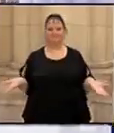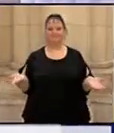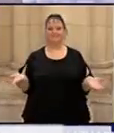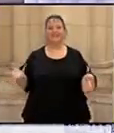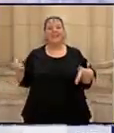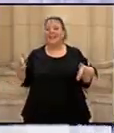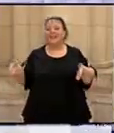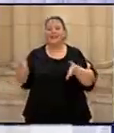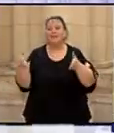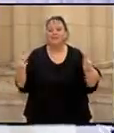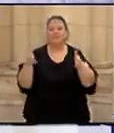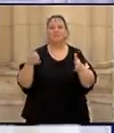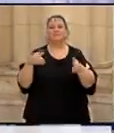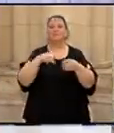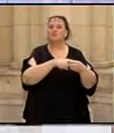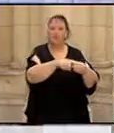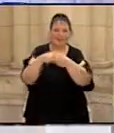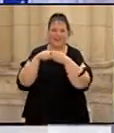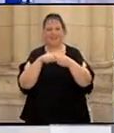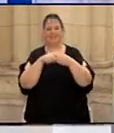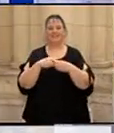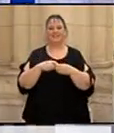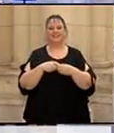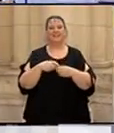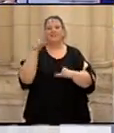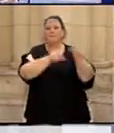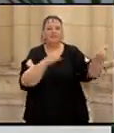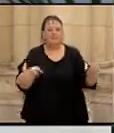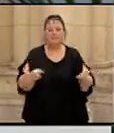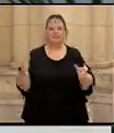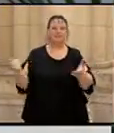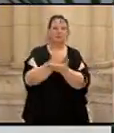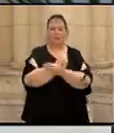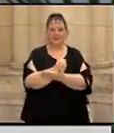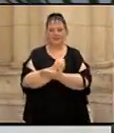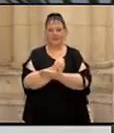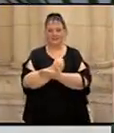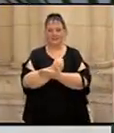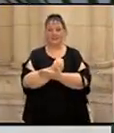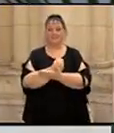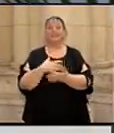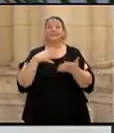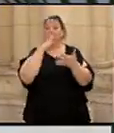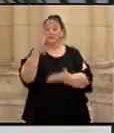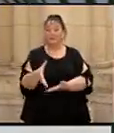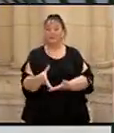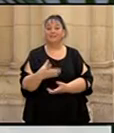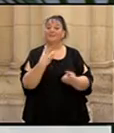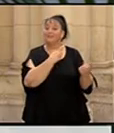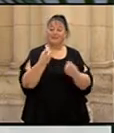El camino de la solidaridad entre todos los seres humanos. Y para eso es